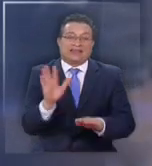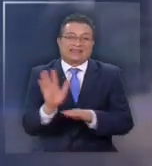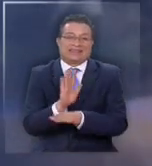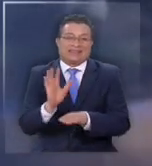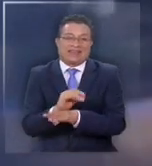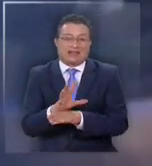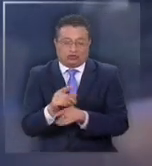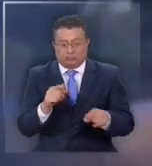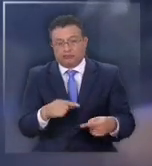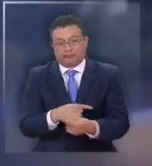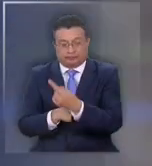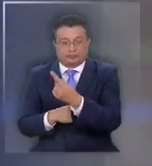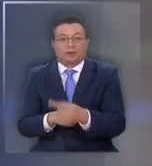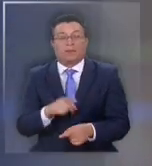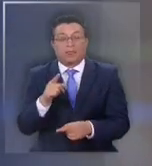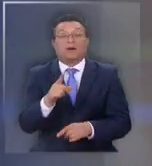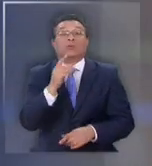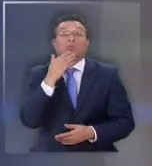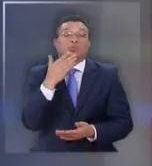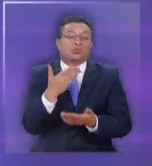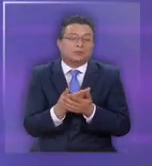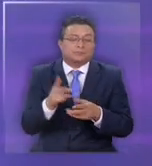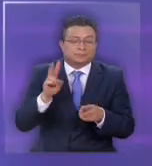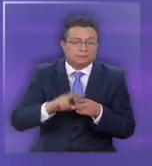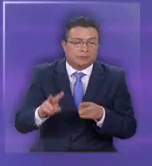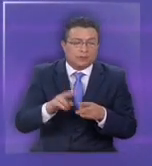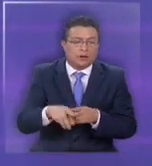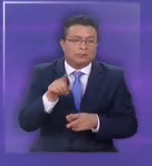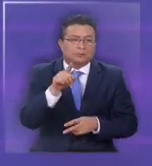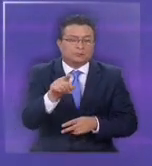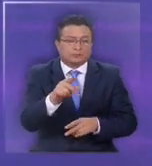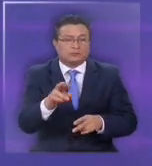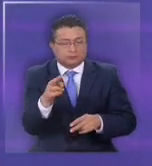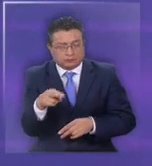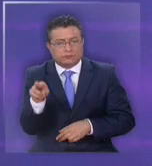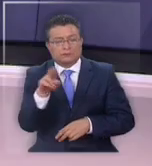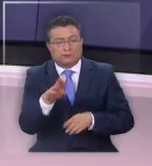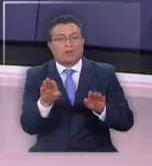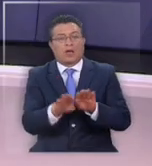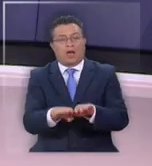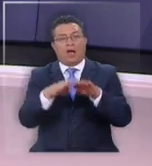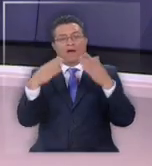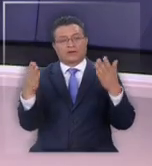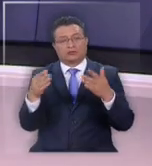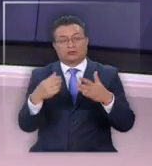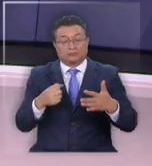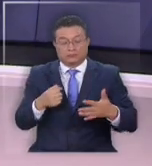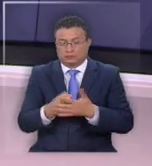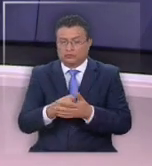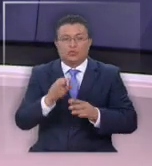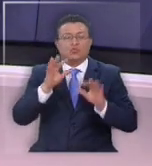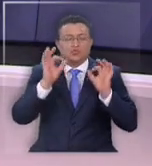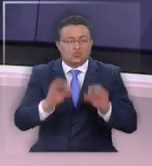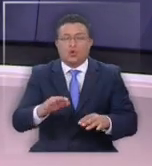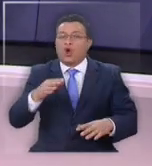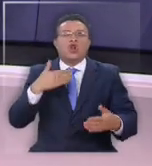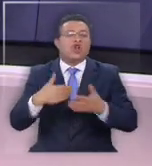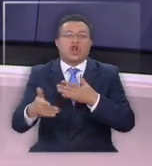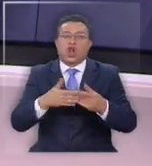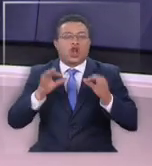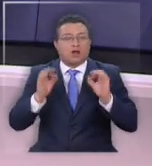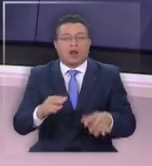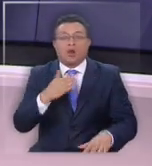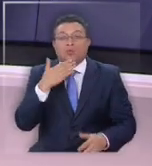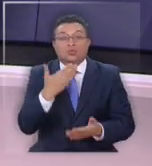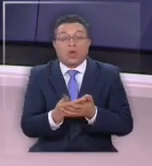cuando pudo planificar usted tiene planificado de abrir la la estación y al uso de pasajeros que entren